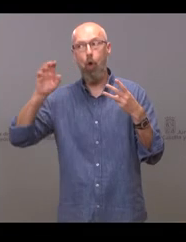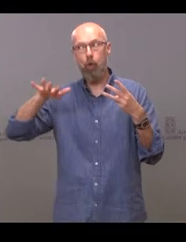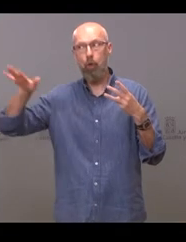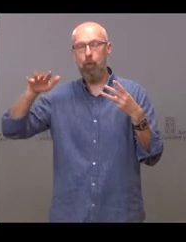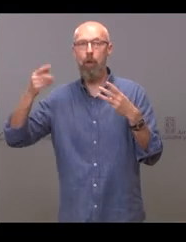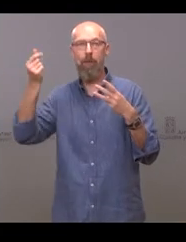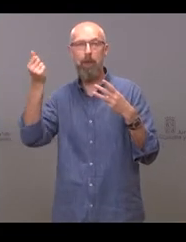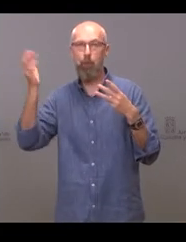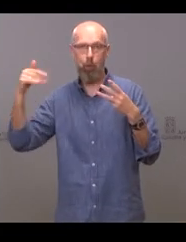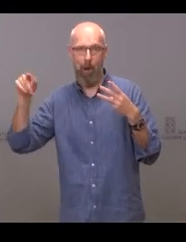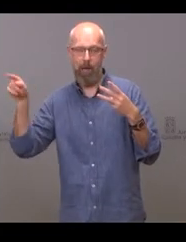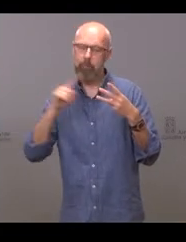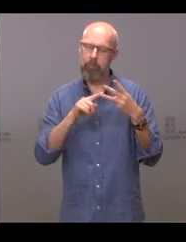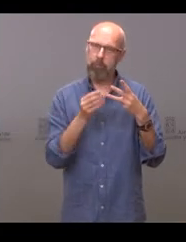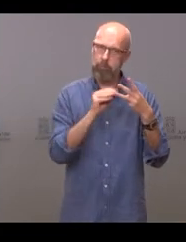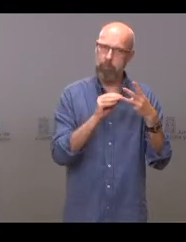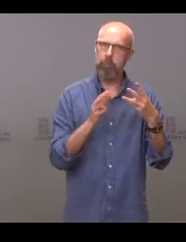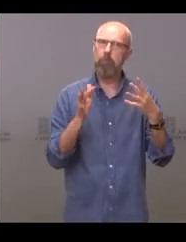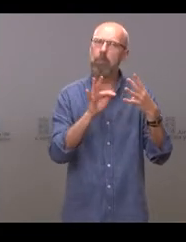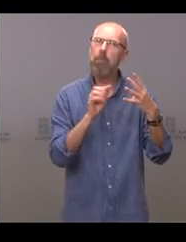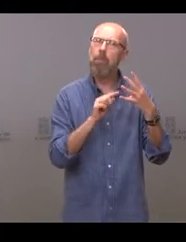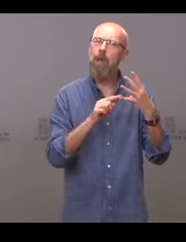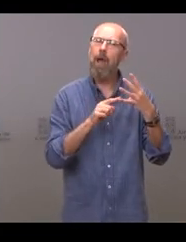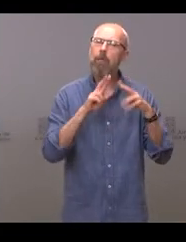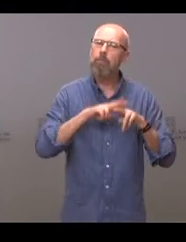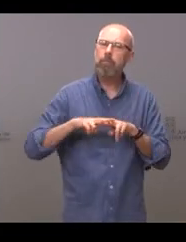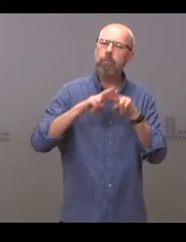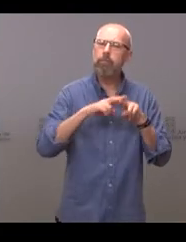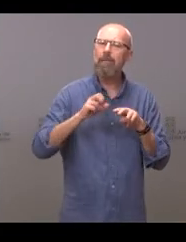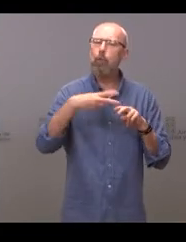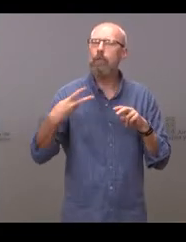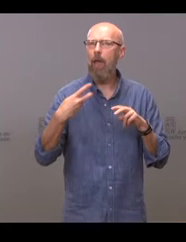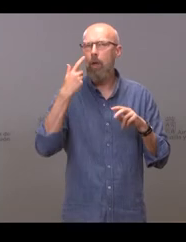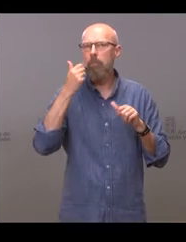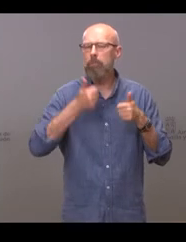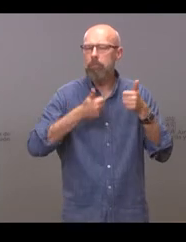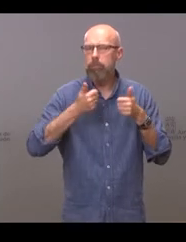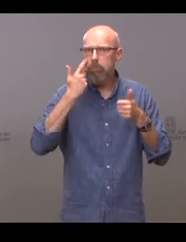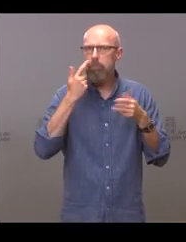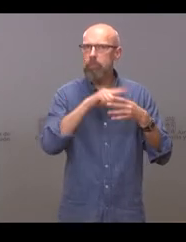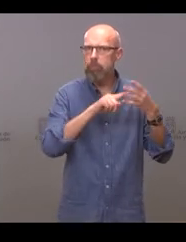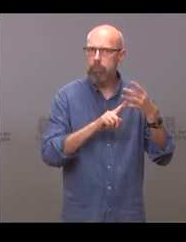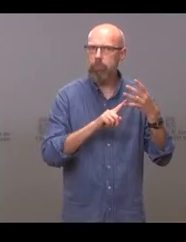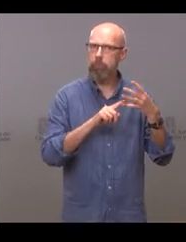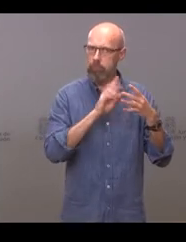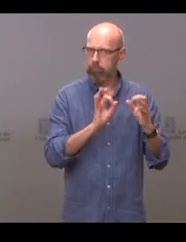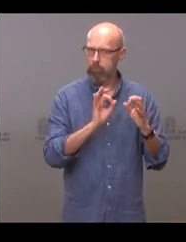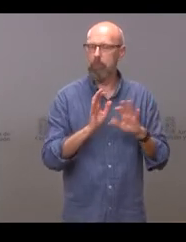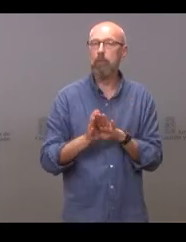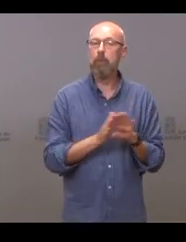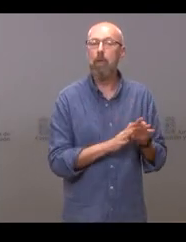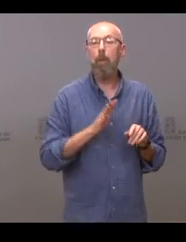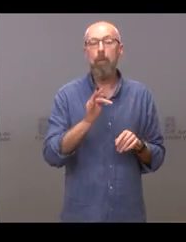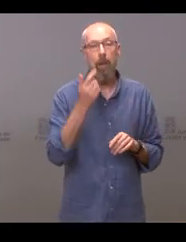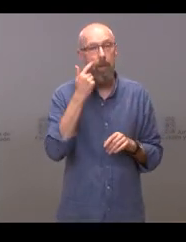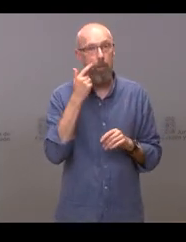y también evaluación de los resultados y luego para que llegue inmediatamente a la gente pues hay que